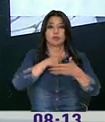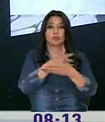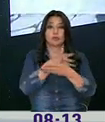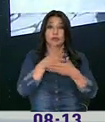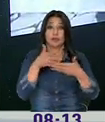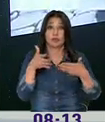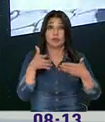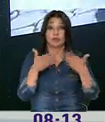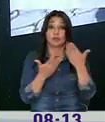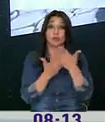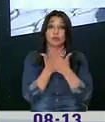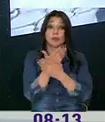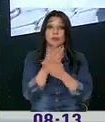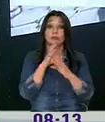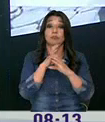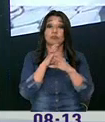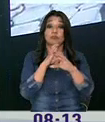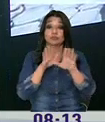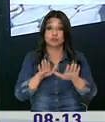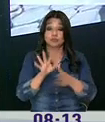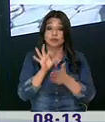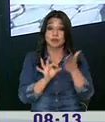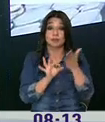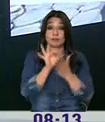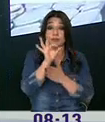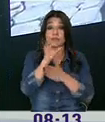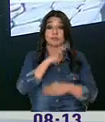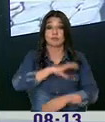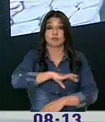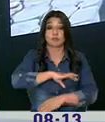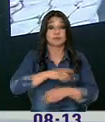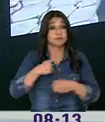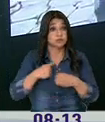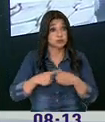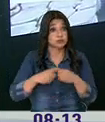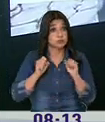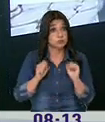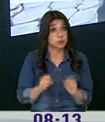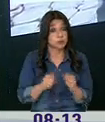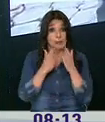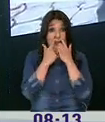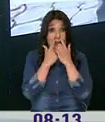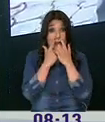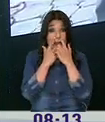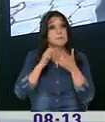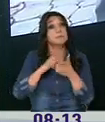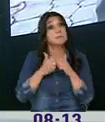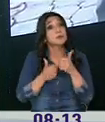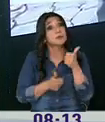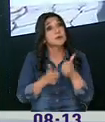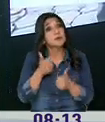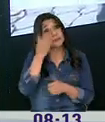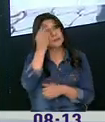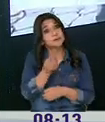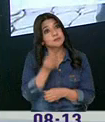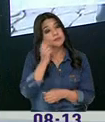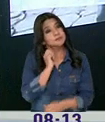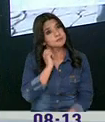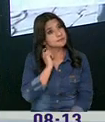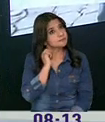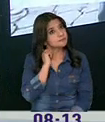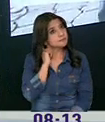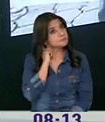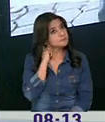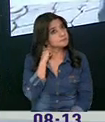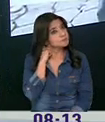de la nueva línea de bus que fue aprobada por el municipio de Quito. ¿Cuál es el problema que tienen, Sofía? Buenos días. Adelante.